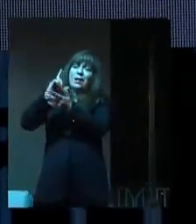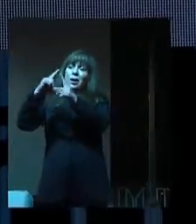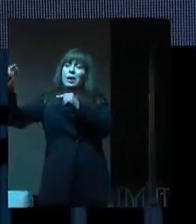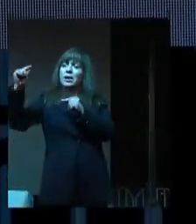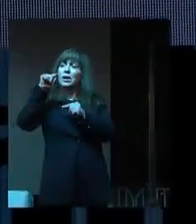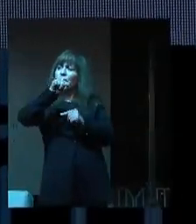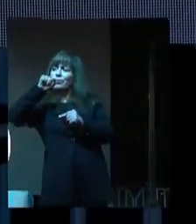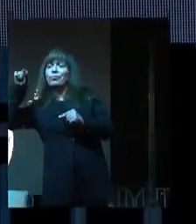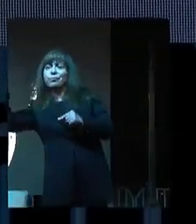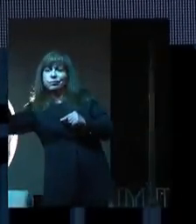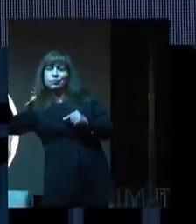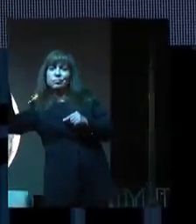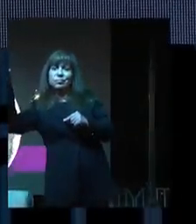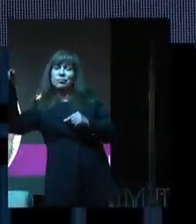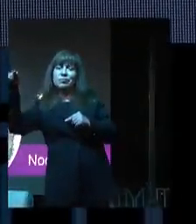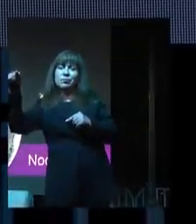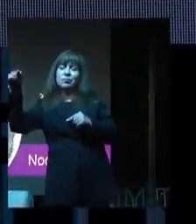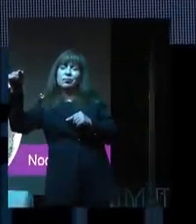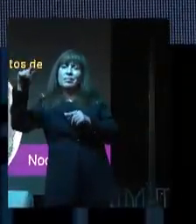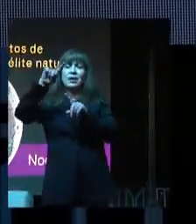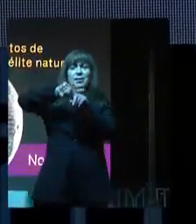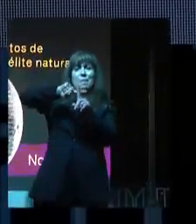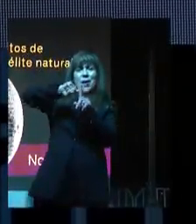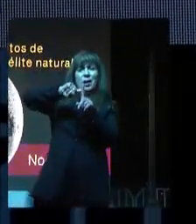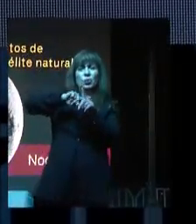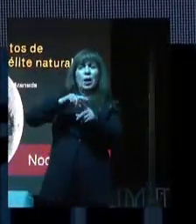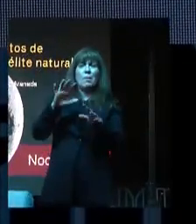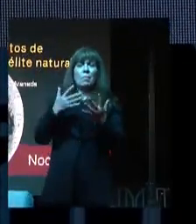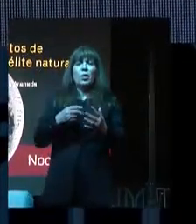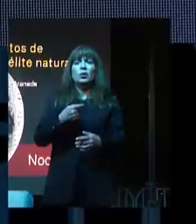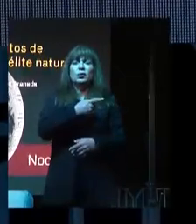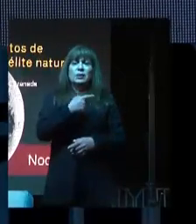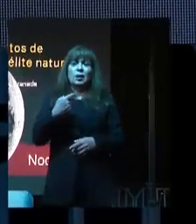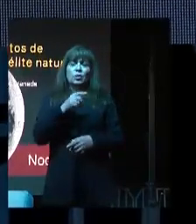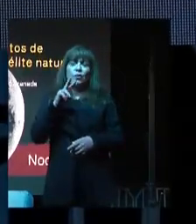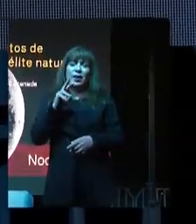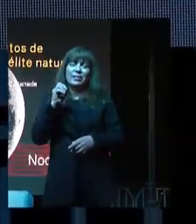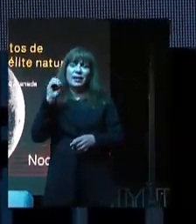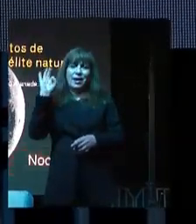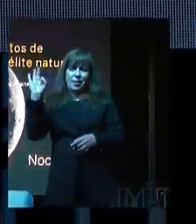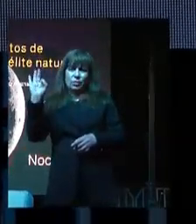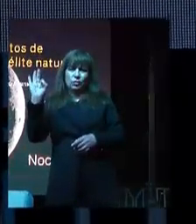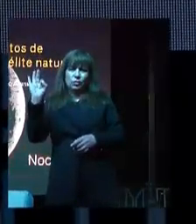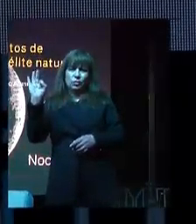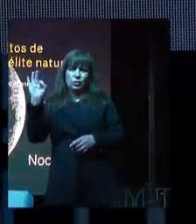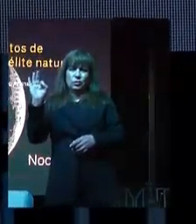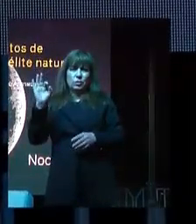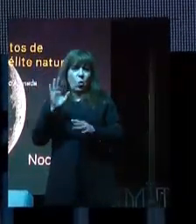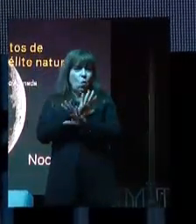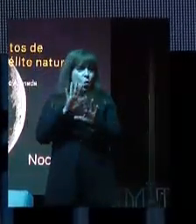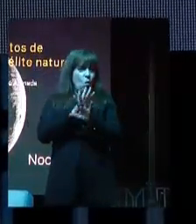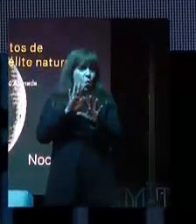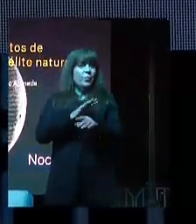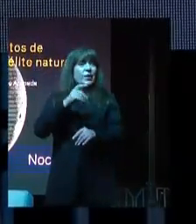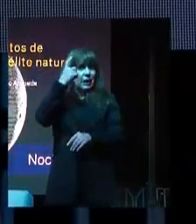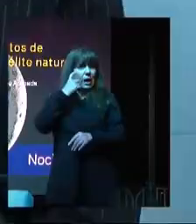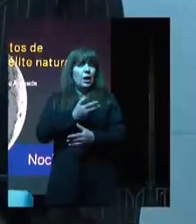10, la temperatura del suelo es como 120 grados. Si uno cree que la arena en el verano está